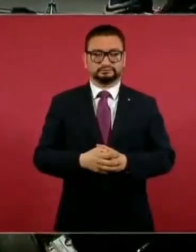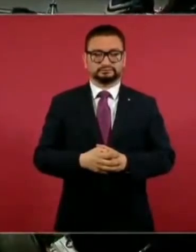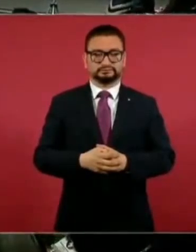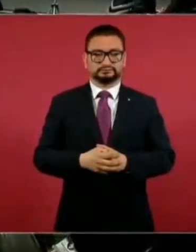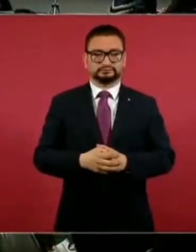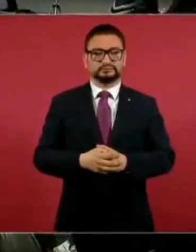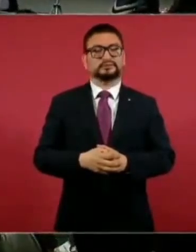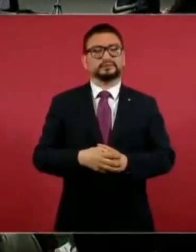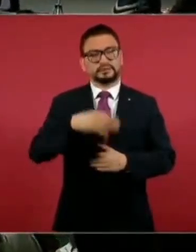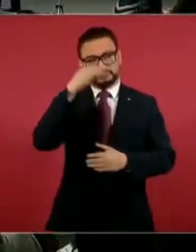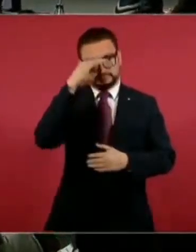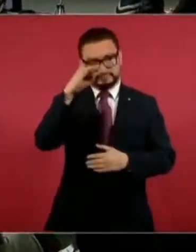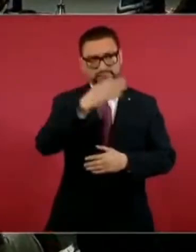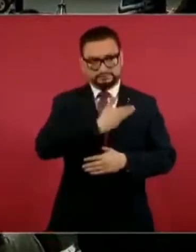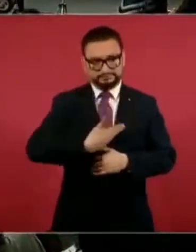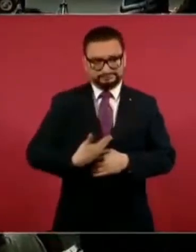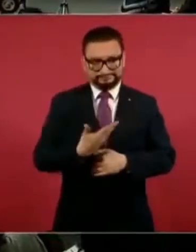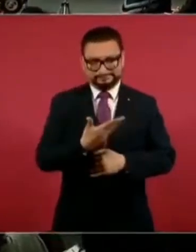Señor presidente,